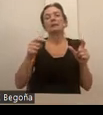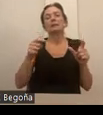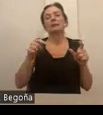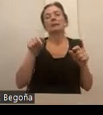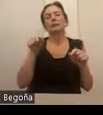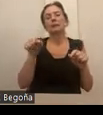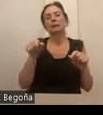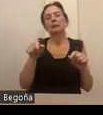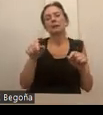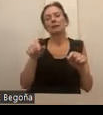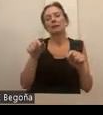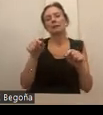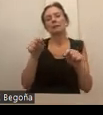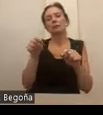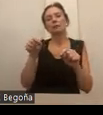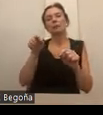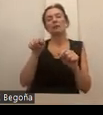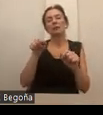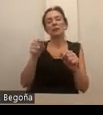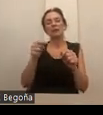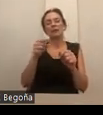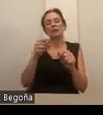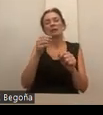la diabetes, por ejemplo.